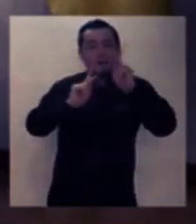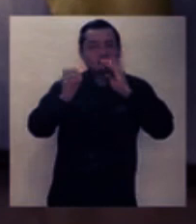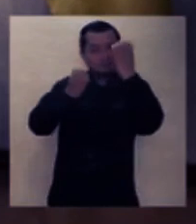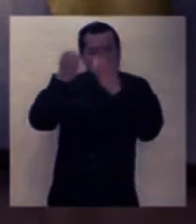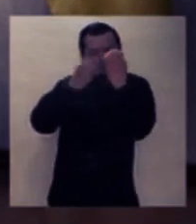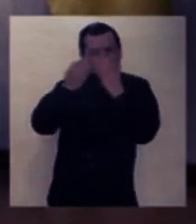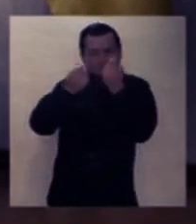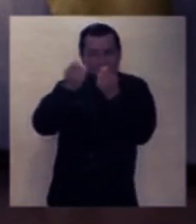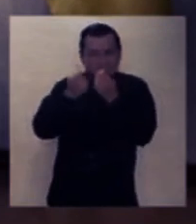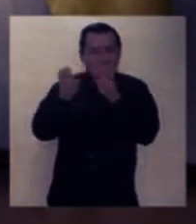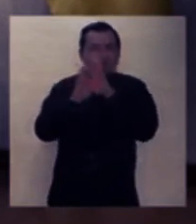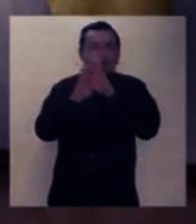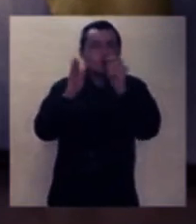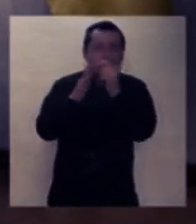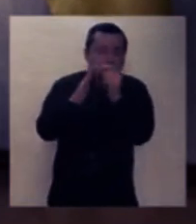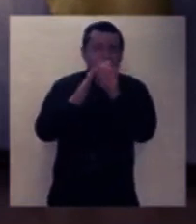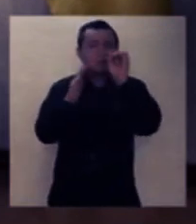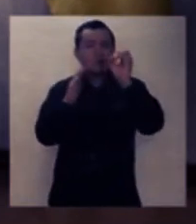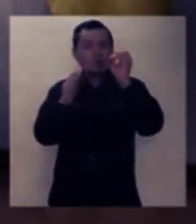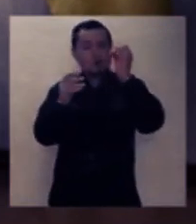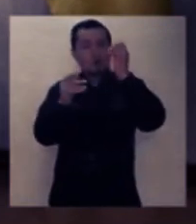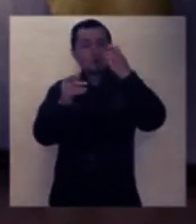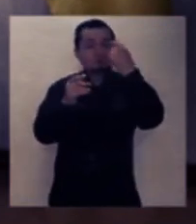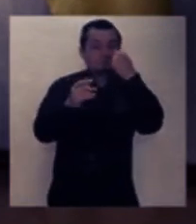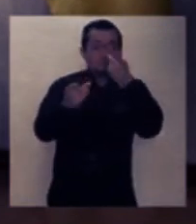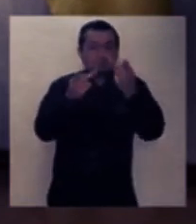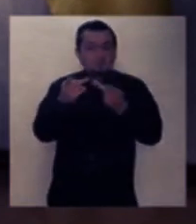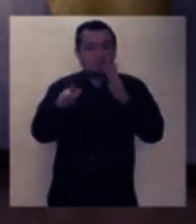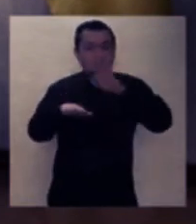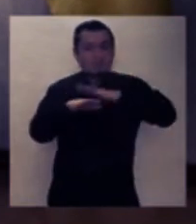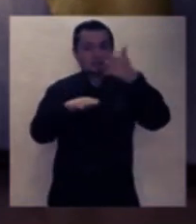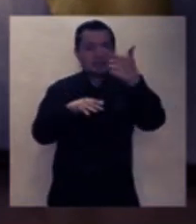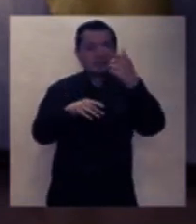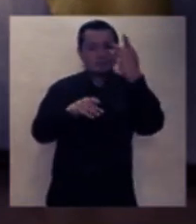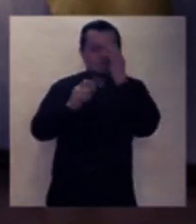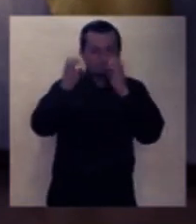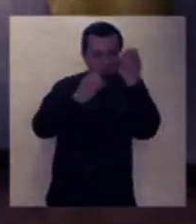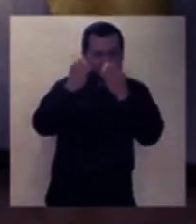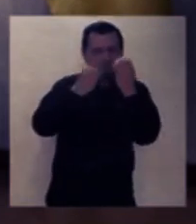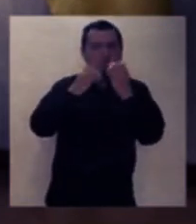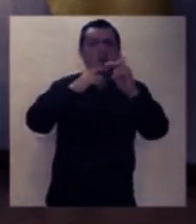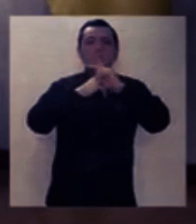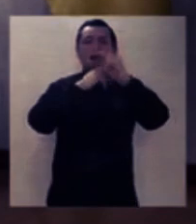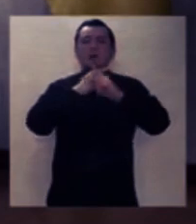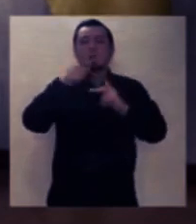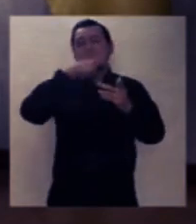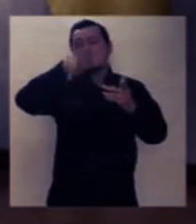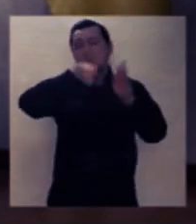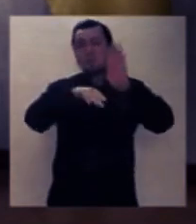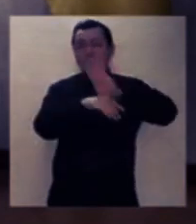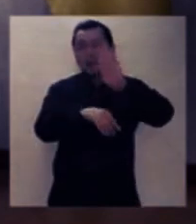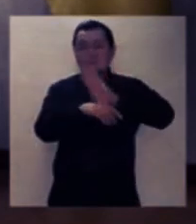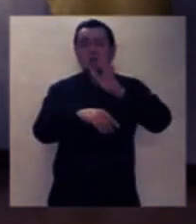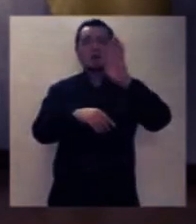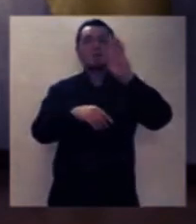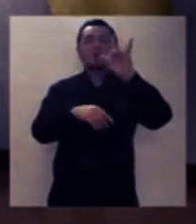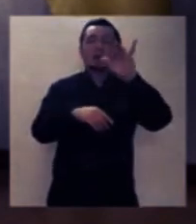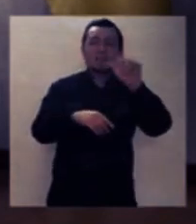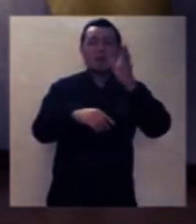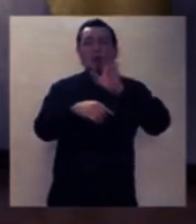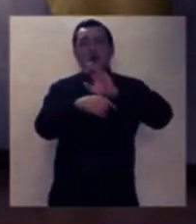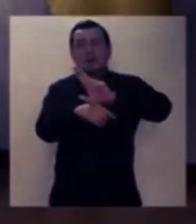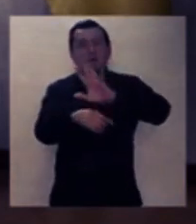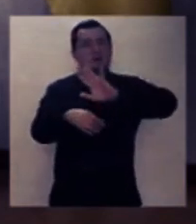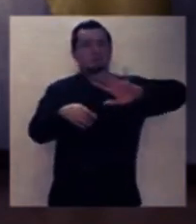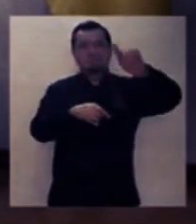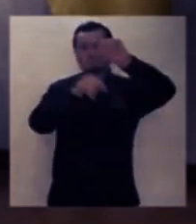69,000 pruebas que ponen a Jalisco con una tasa de 7 pruebas por cada 1,000 habitantes, por arriba de la tasa de países como Brasil, Bolivia y